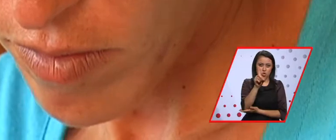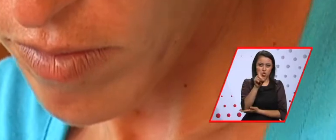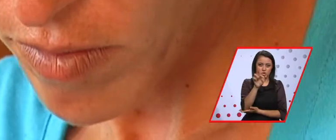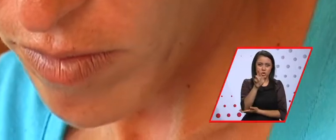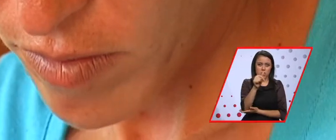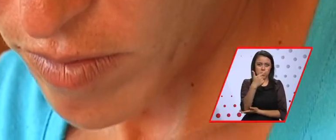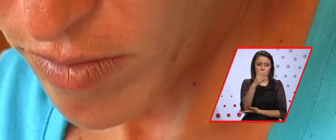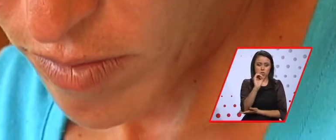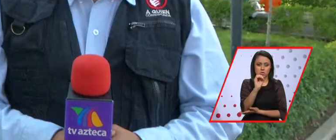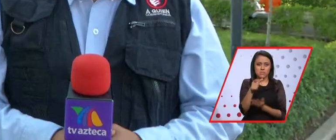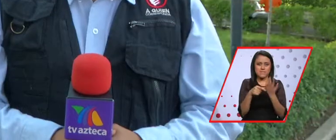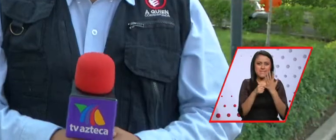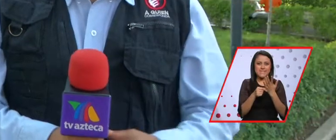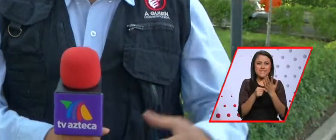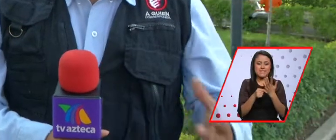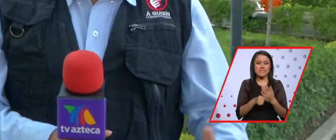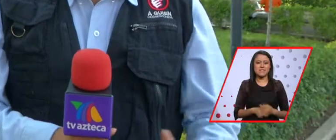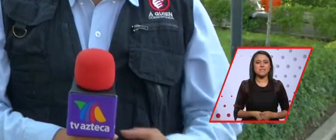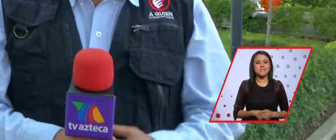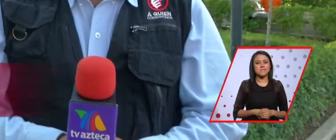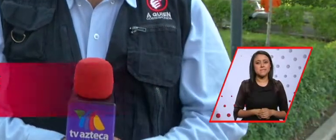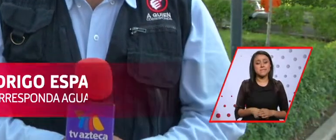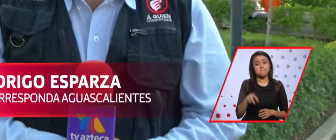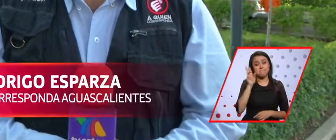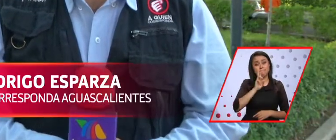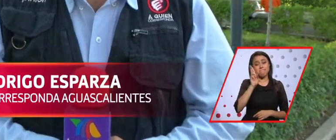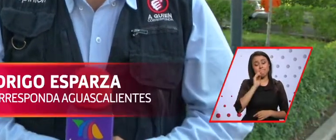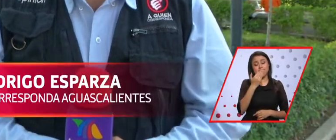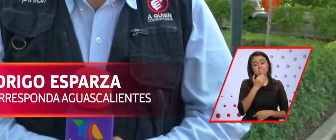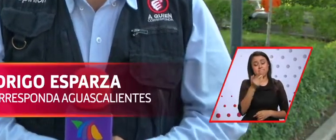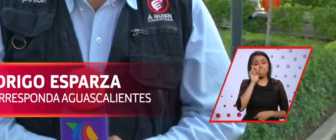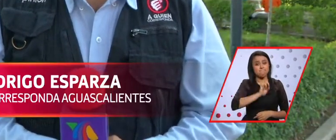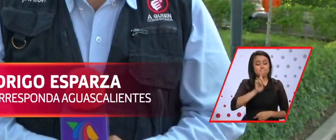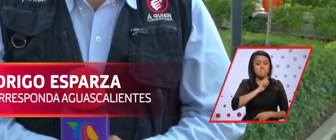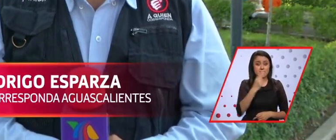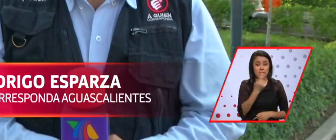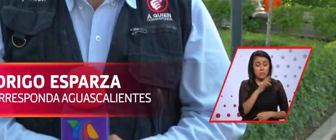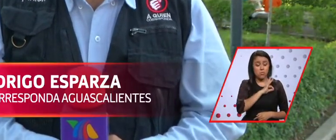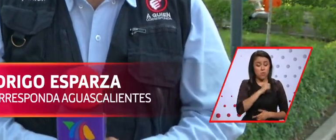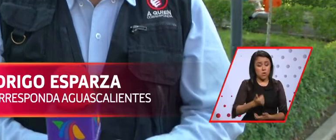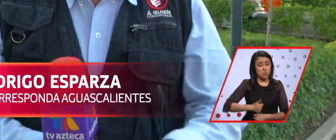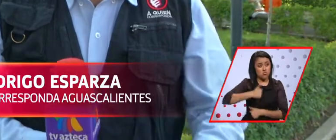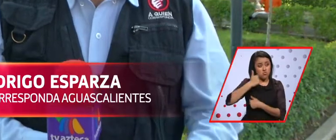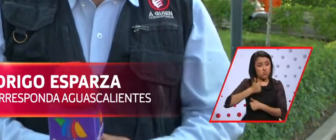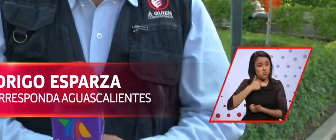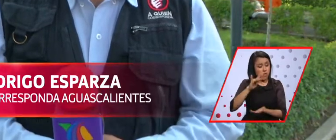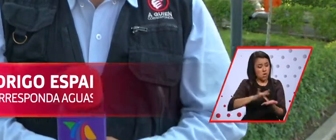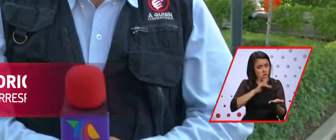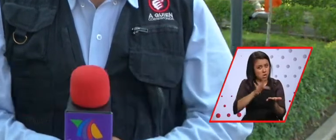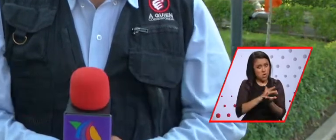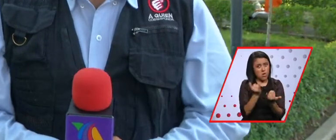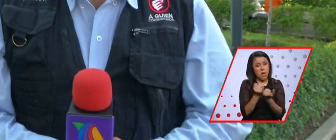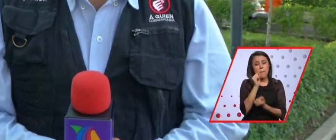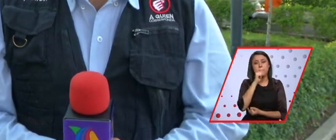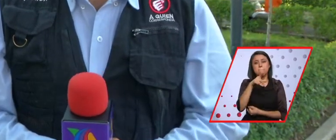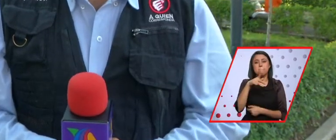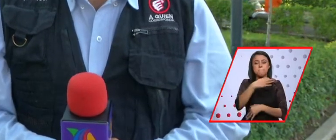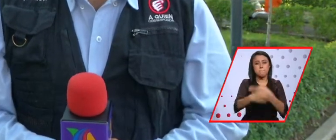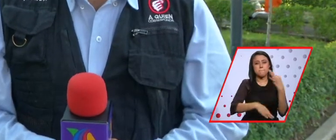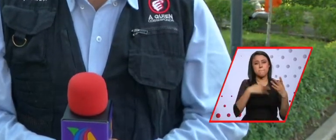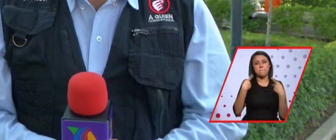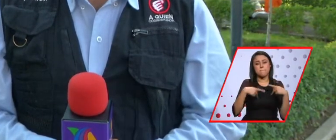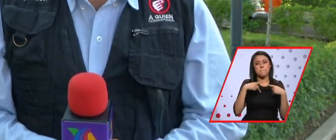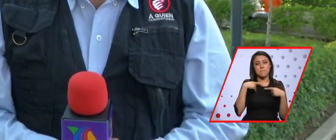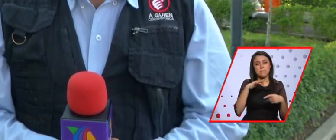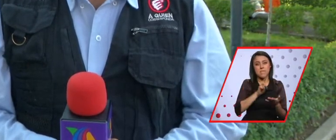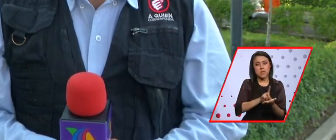Esparza. Bueno, por lo que esta mujer solicita el apoyo de las autoridades, así como de asociaciones en pro a